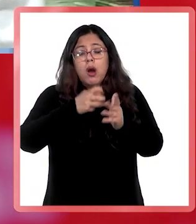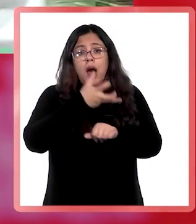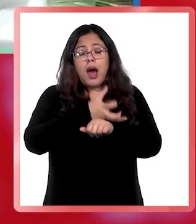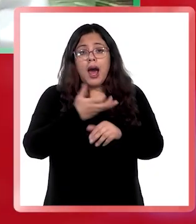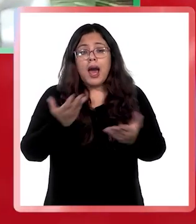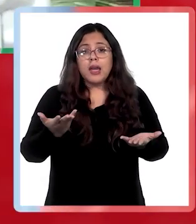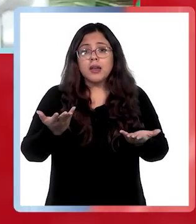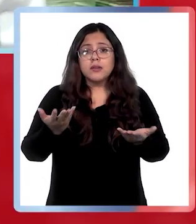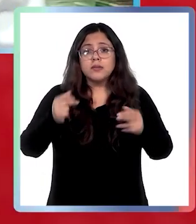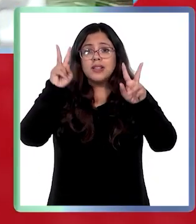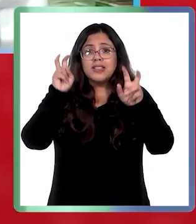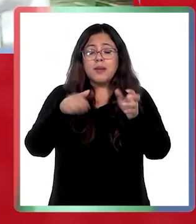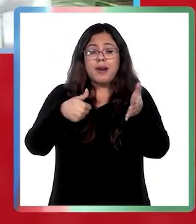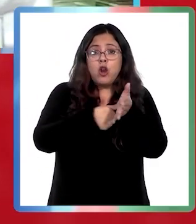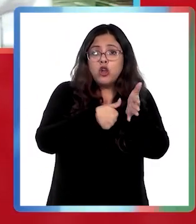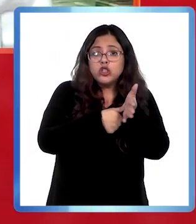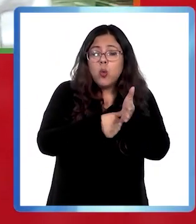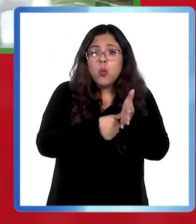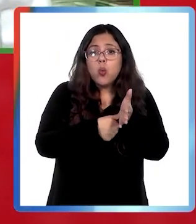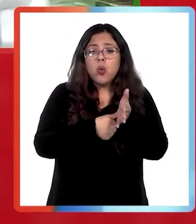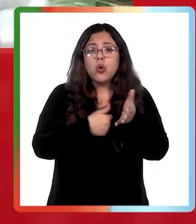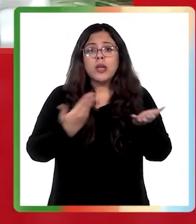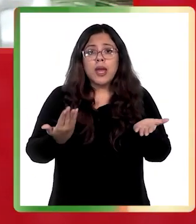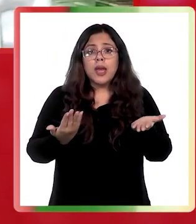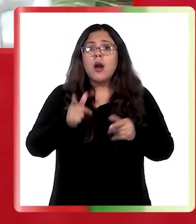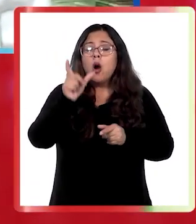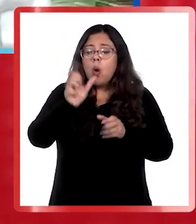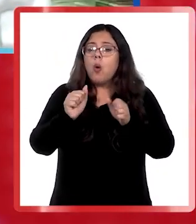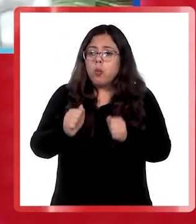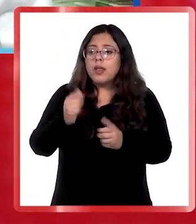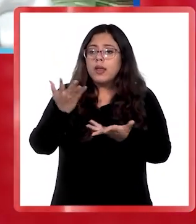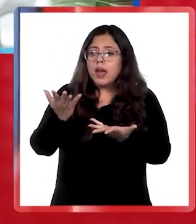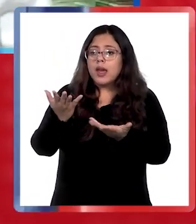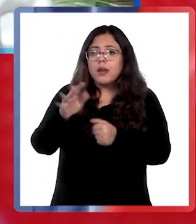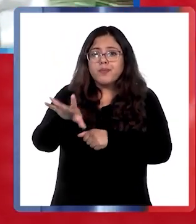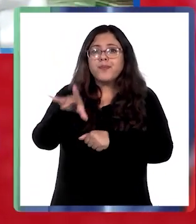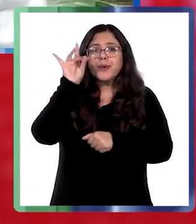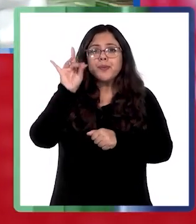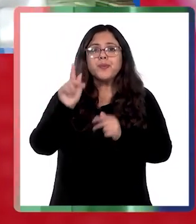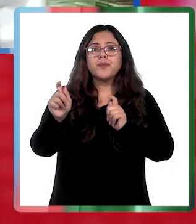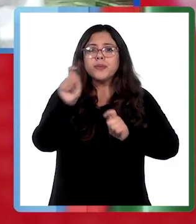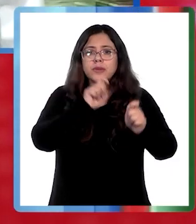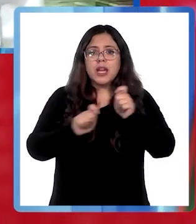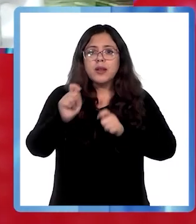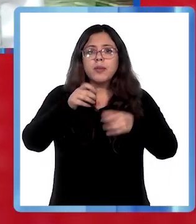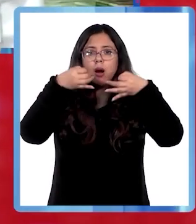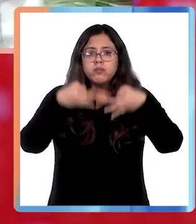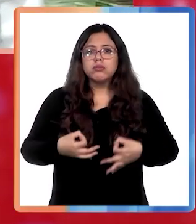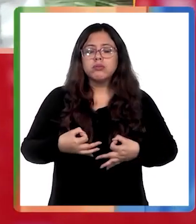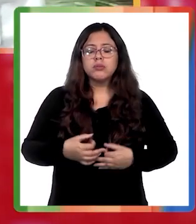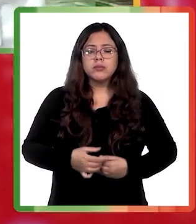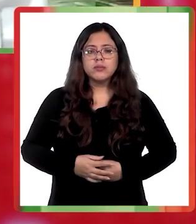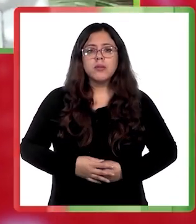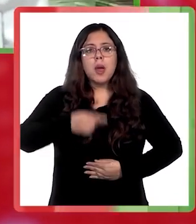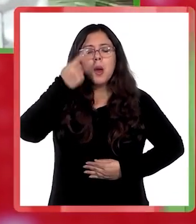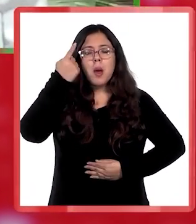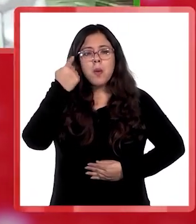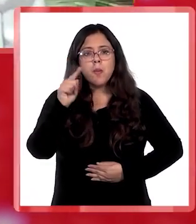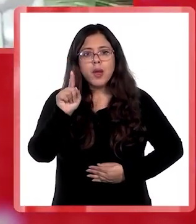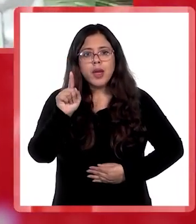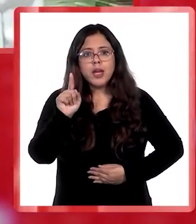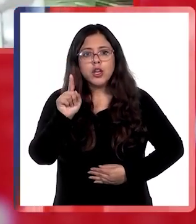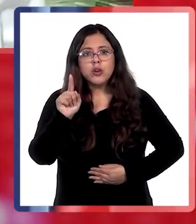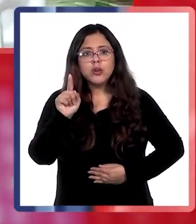de seguro para que uno pueda optar a los tratamientos al día, ¿sí? Pero por lo menos